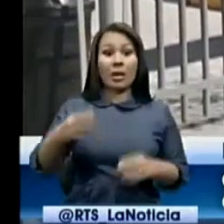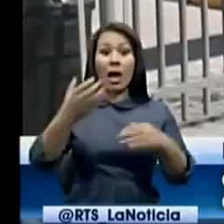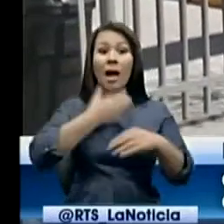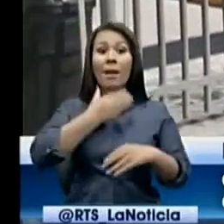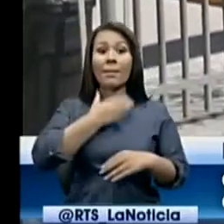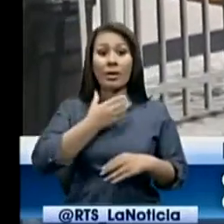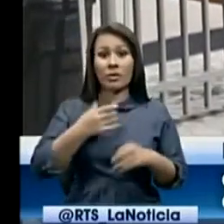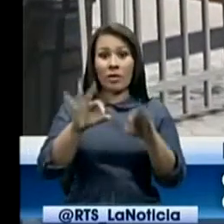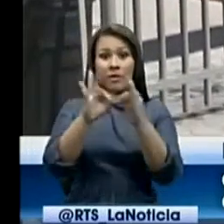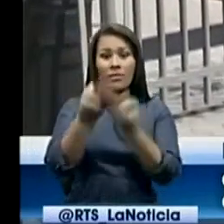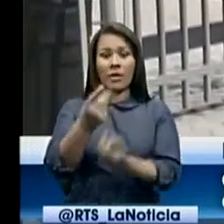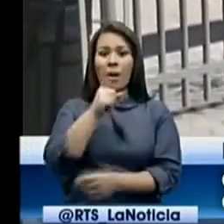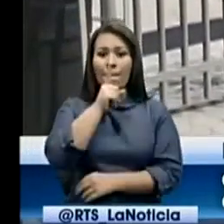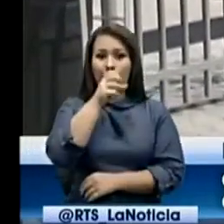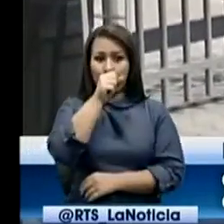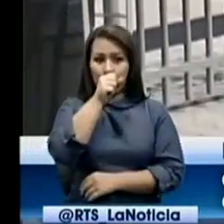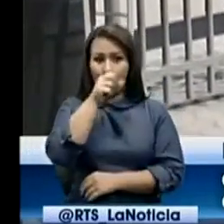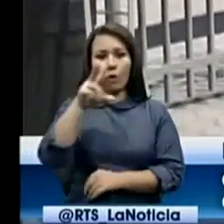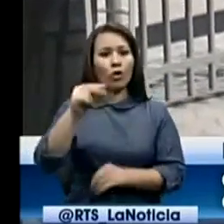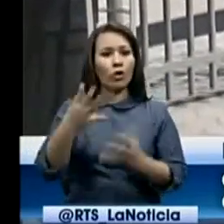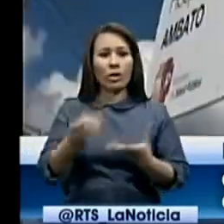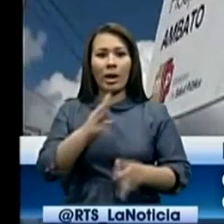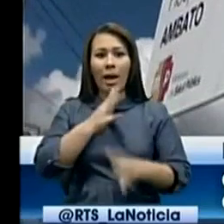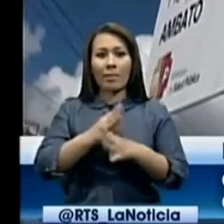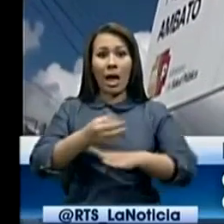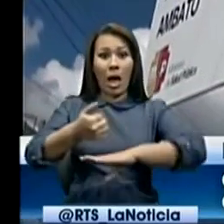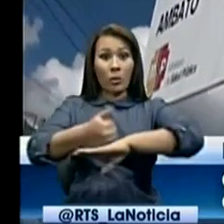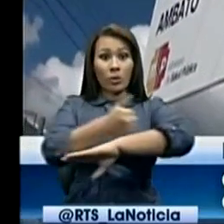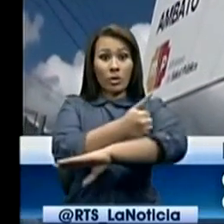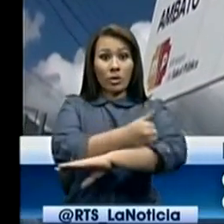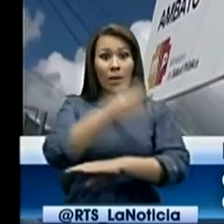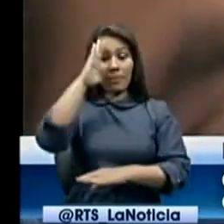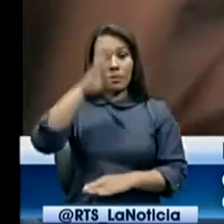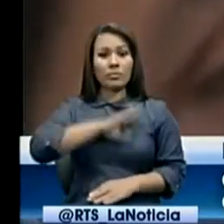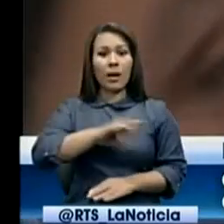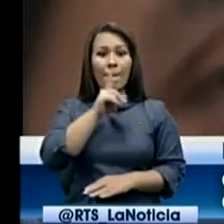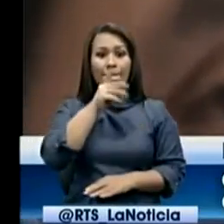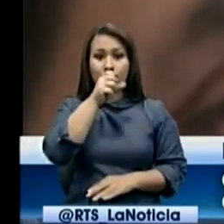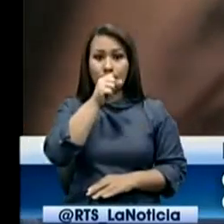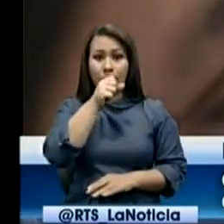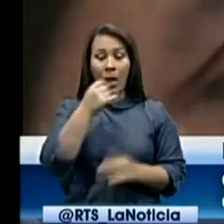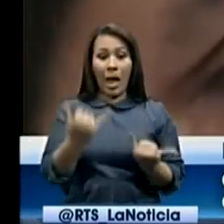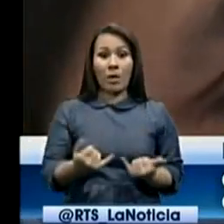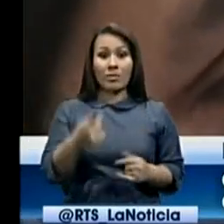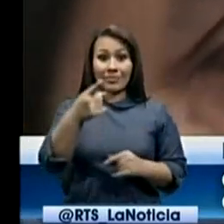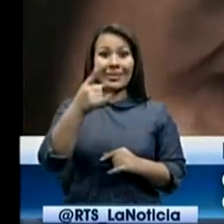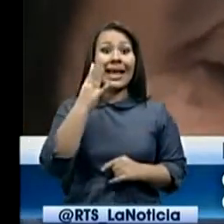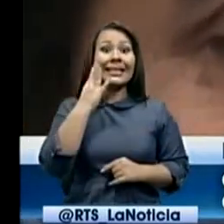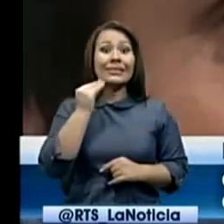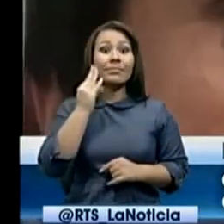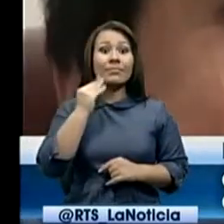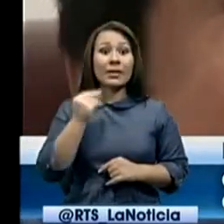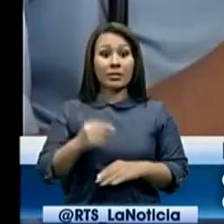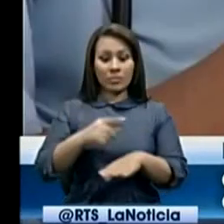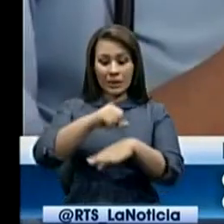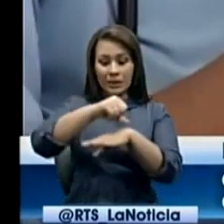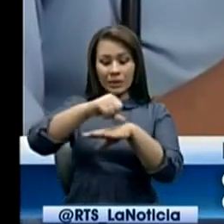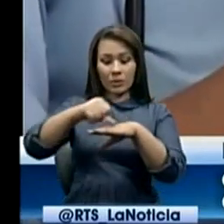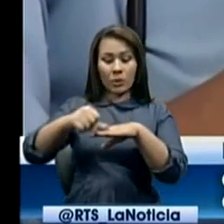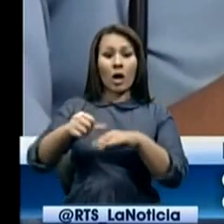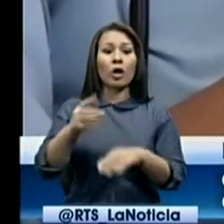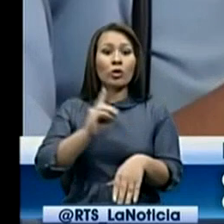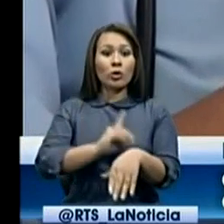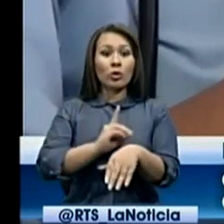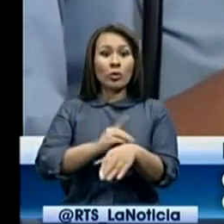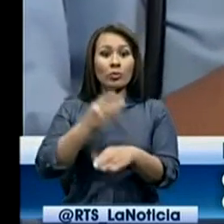quieren rendir declaraciones y las autoridades tampoco. Ante esto, acudimos donde un experto cirujano y psiquiatra, quien habló sobre